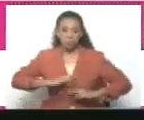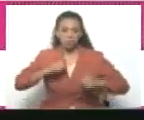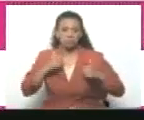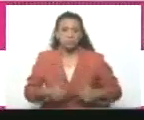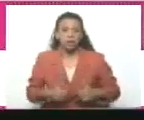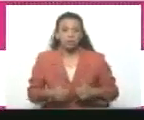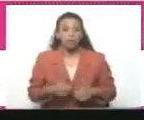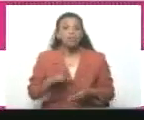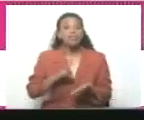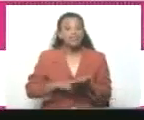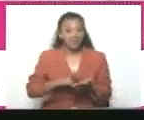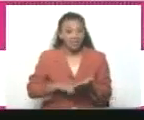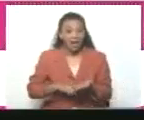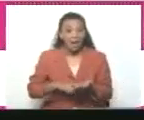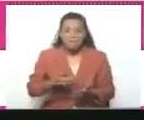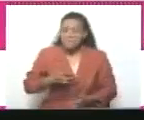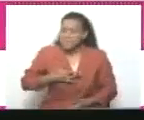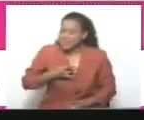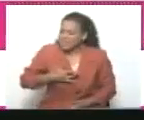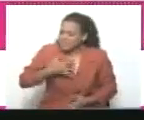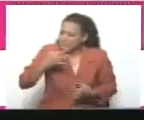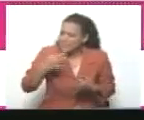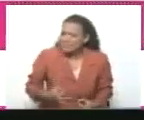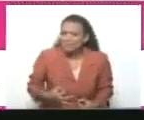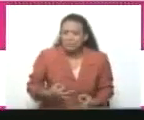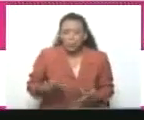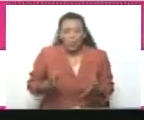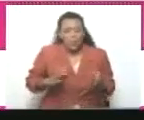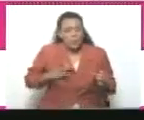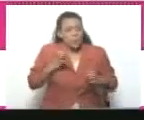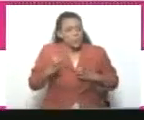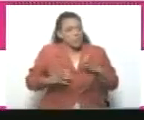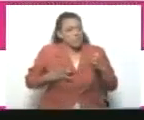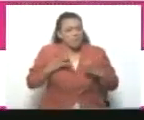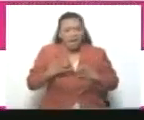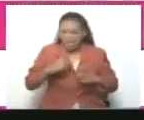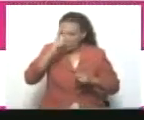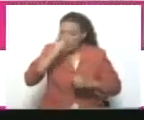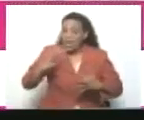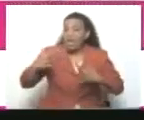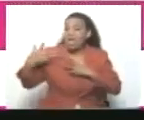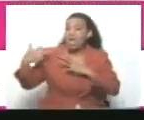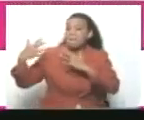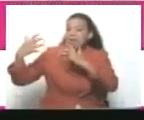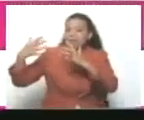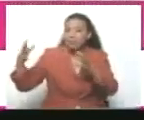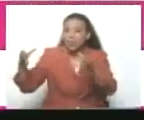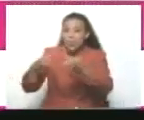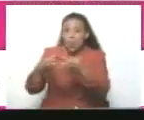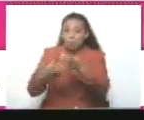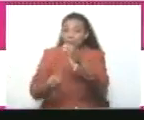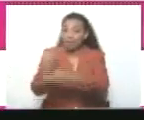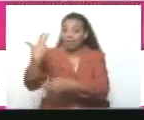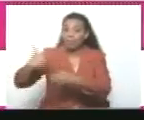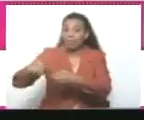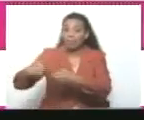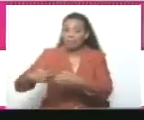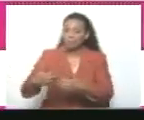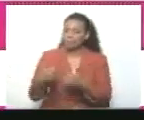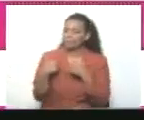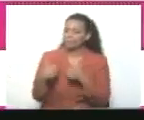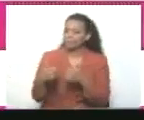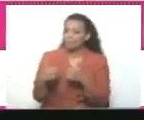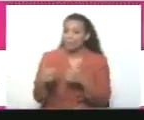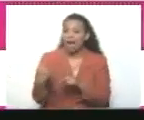De verdad, me siento muy motivado y esperanzado de este avance que vamos a tener.